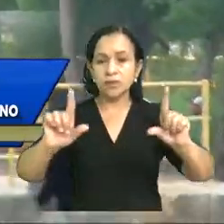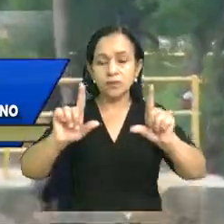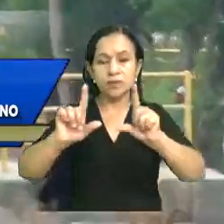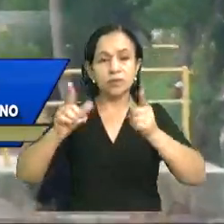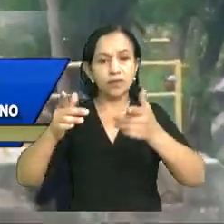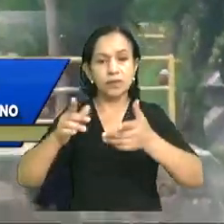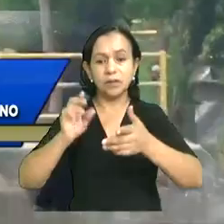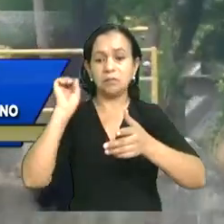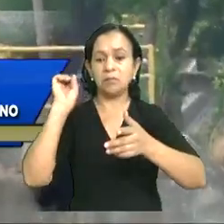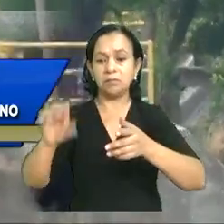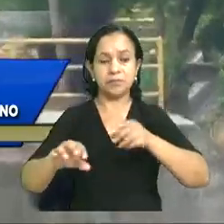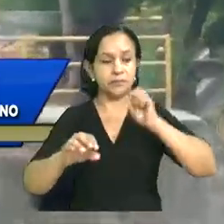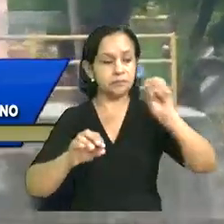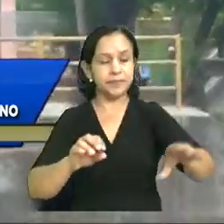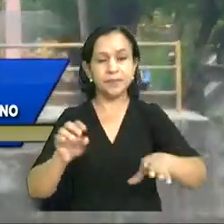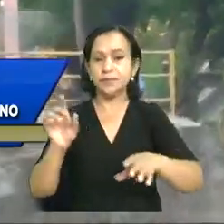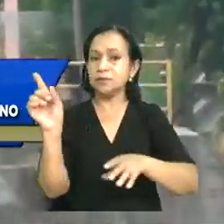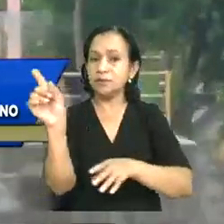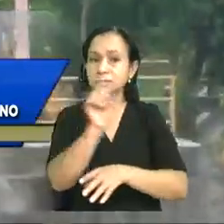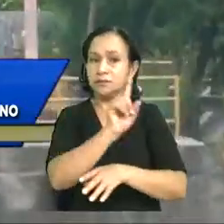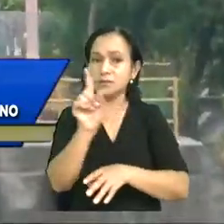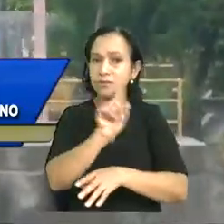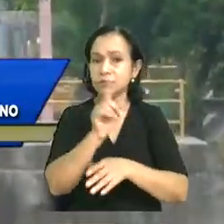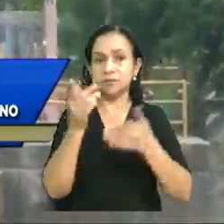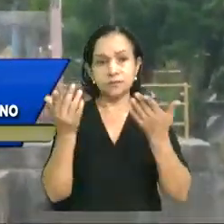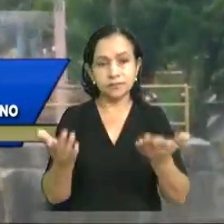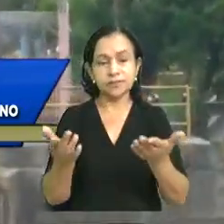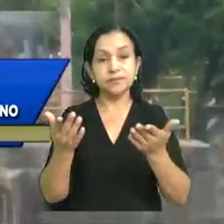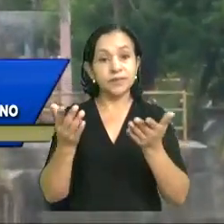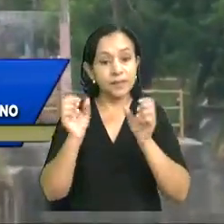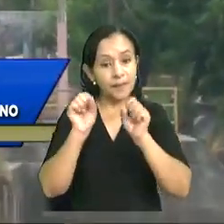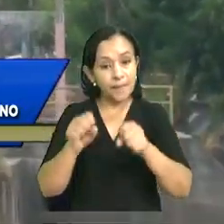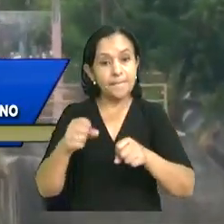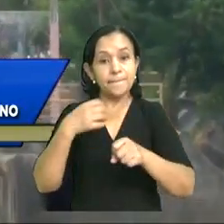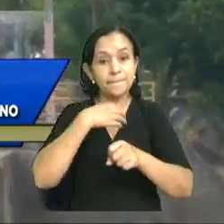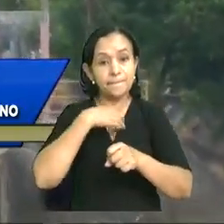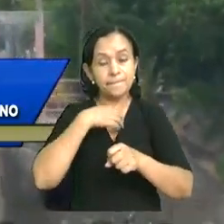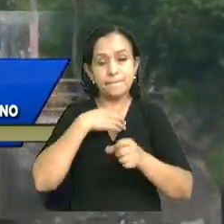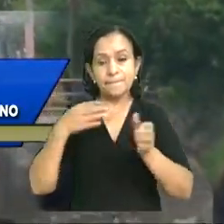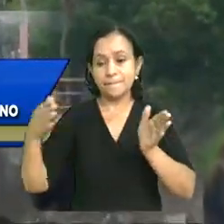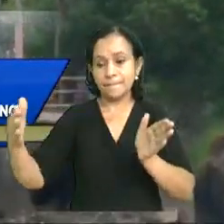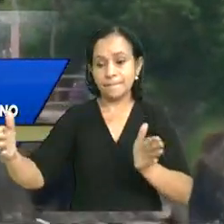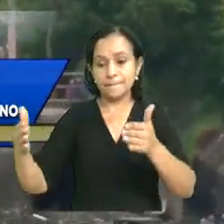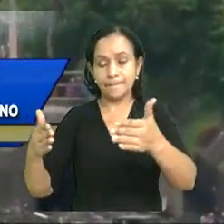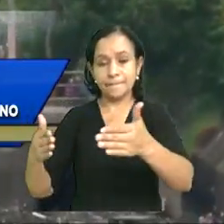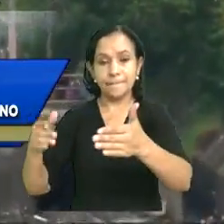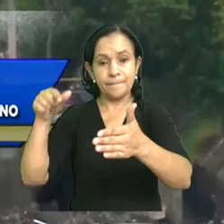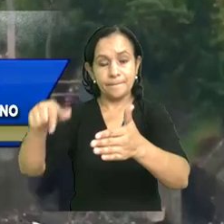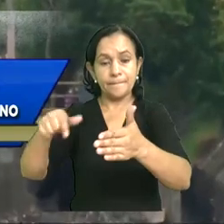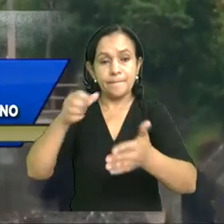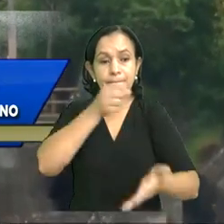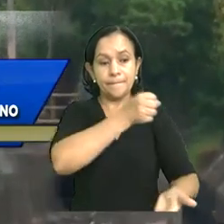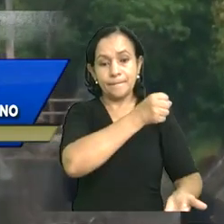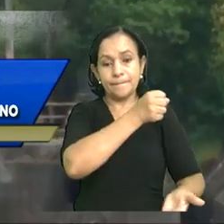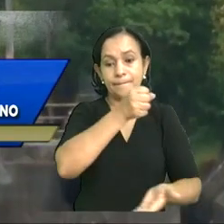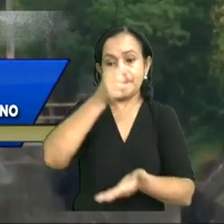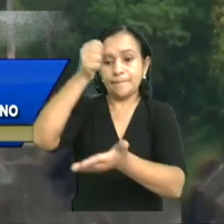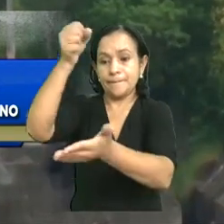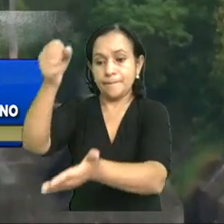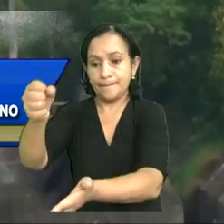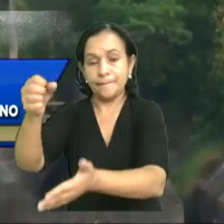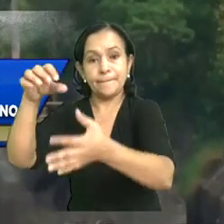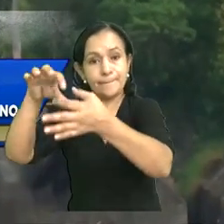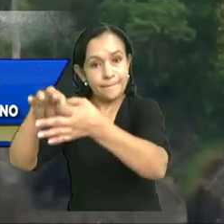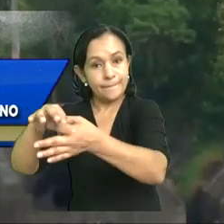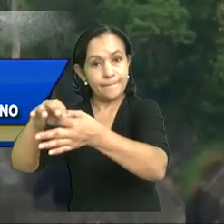que realmente podamos tener, poner la basura en los puntos donde pasa la recolección y eso